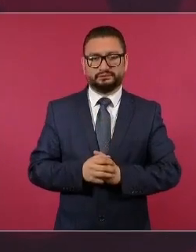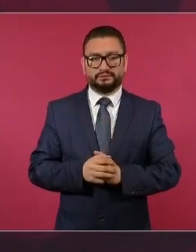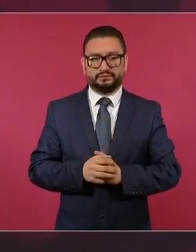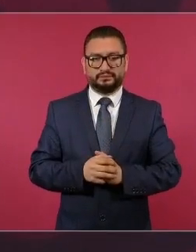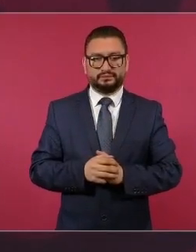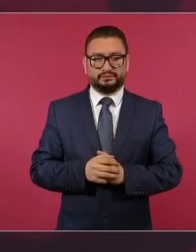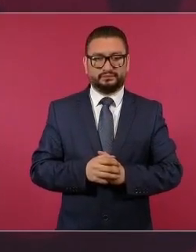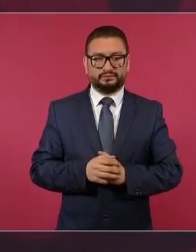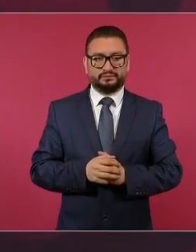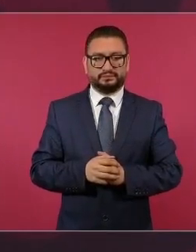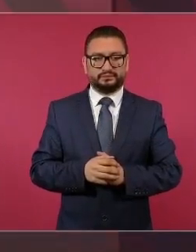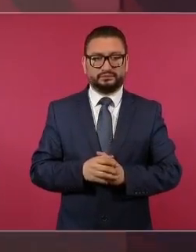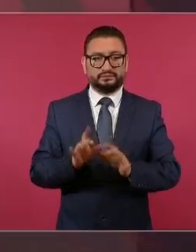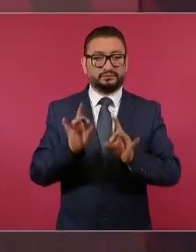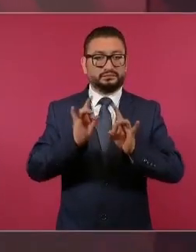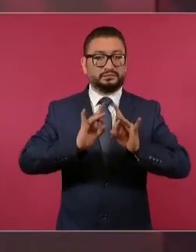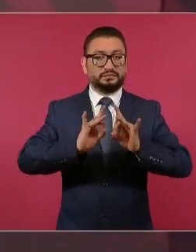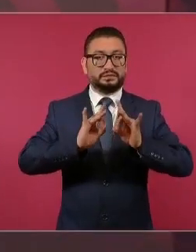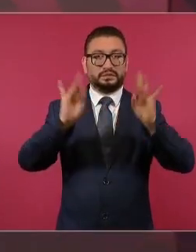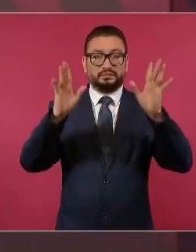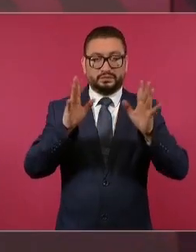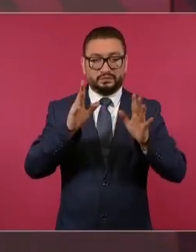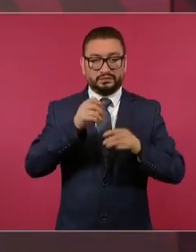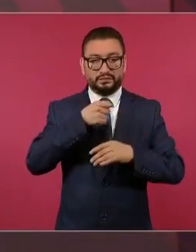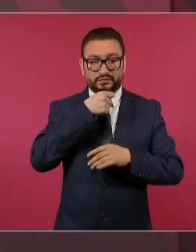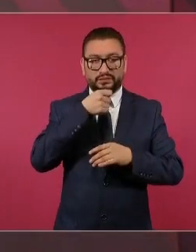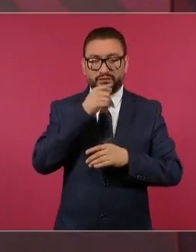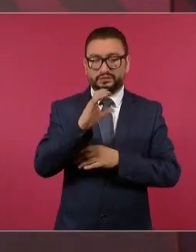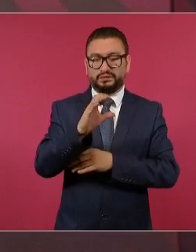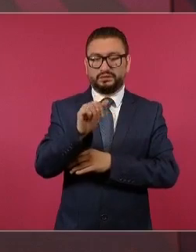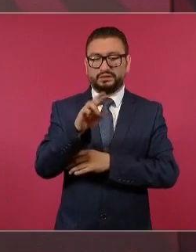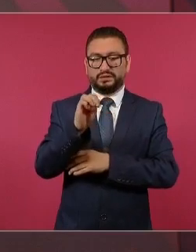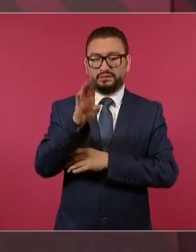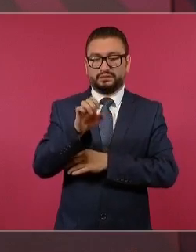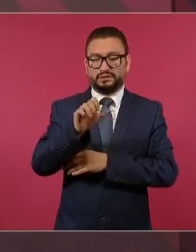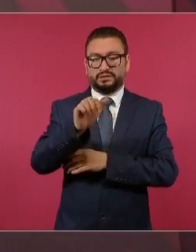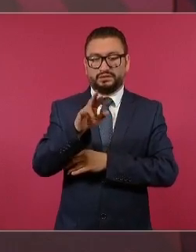De repente saca un reportaje Carmen Aristegui.